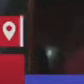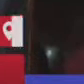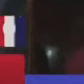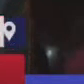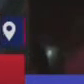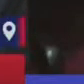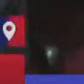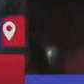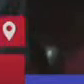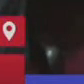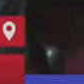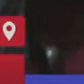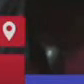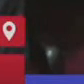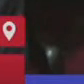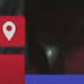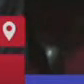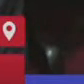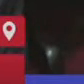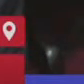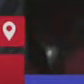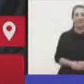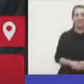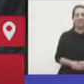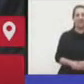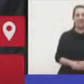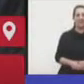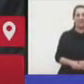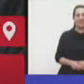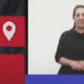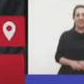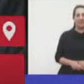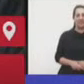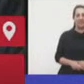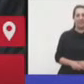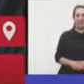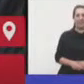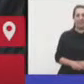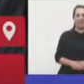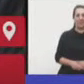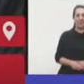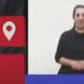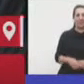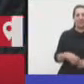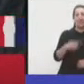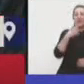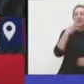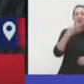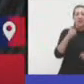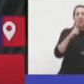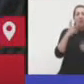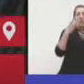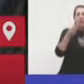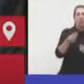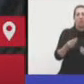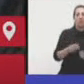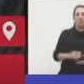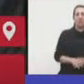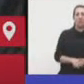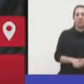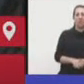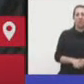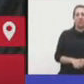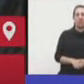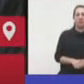the record, por supuesto, dice que sí, que han logrado y van a lograr los 37 votos. ¿Bajará Cristina al recinto o